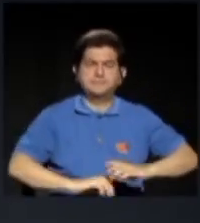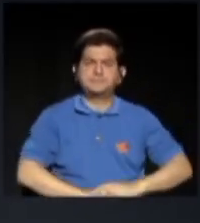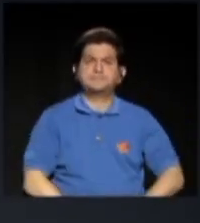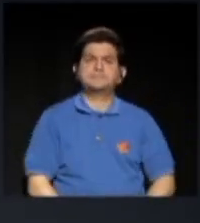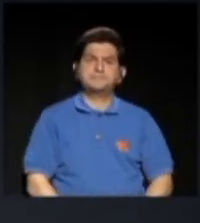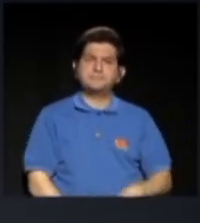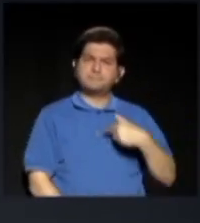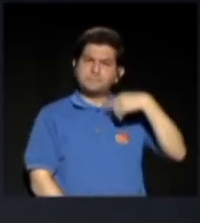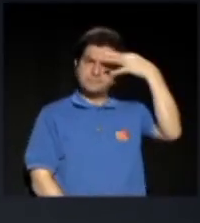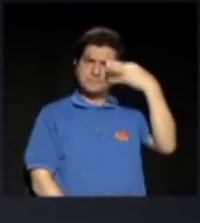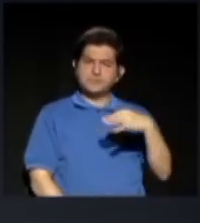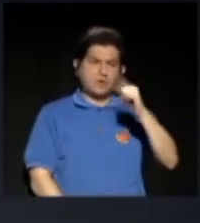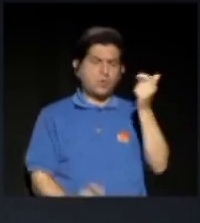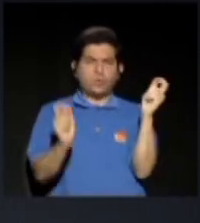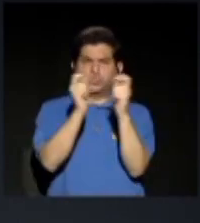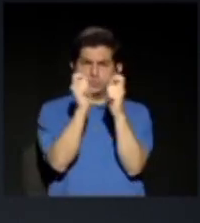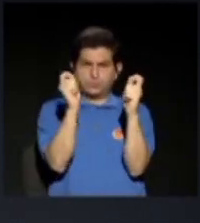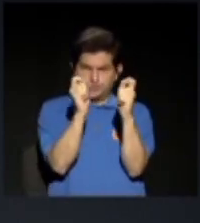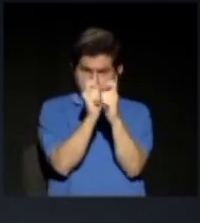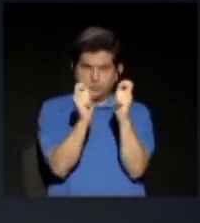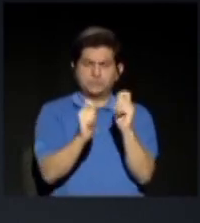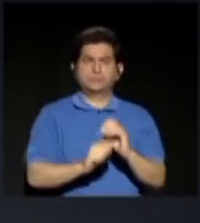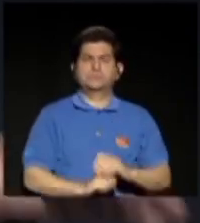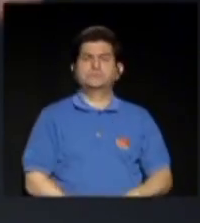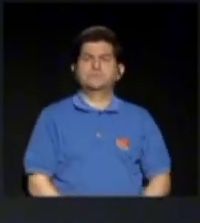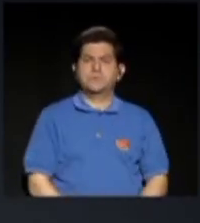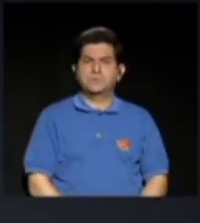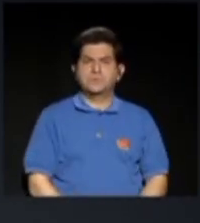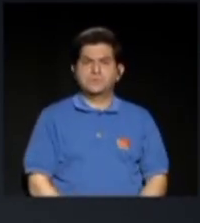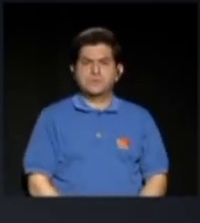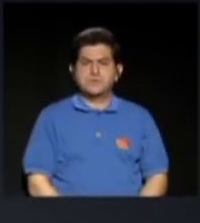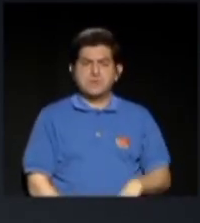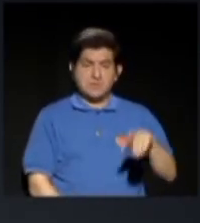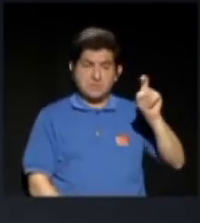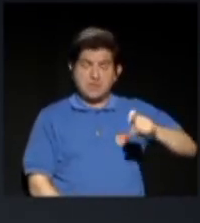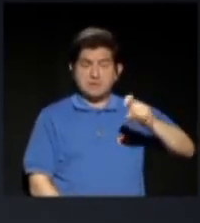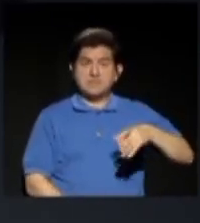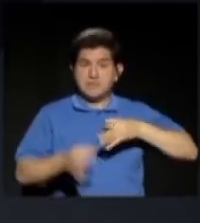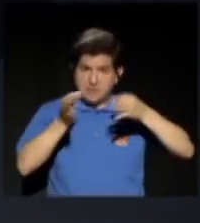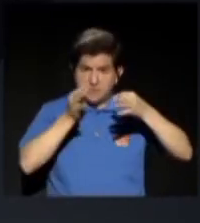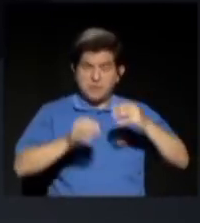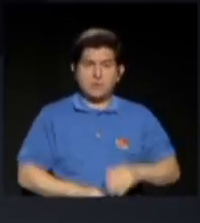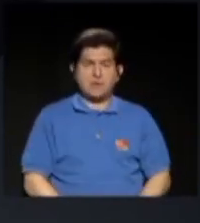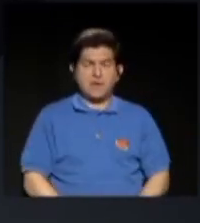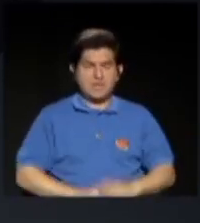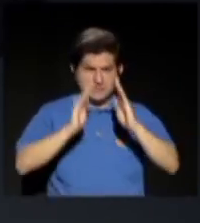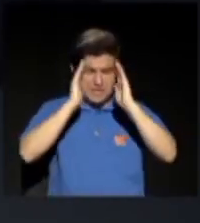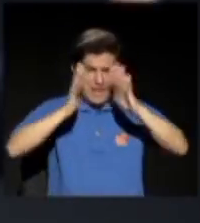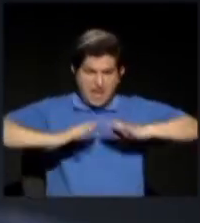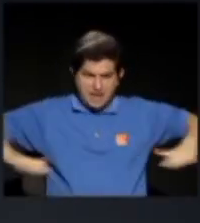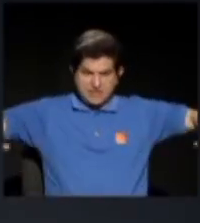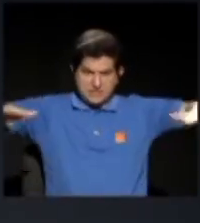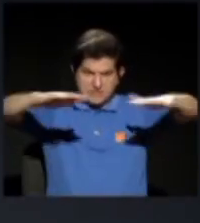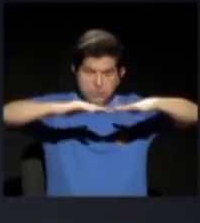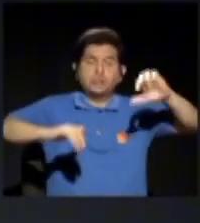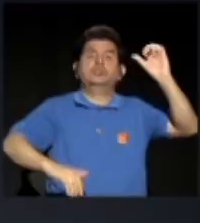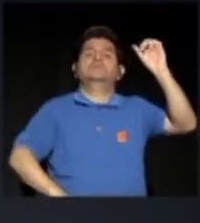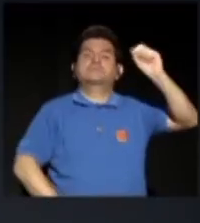Me parece que el otro detalle que conviene destacar es la cobertura geográfica. Efectivamente, ¿no?